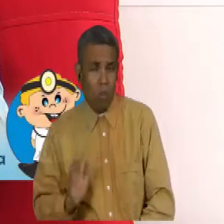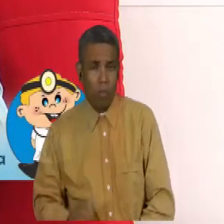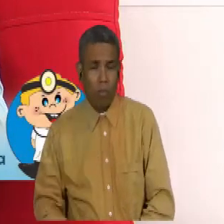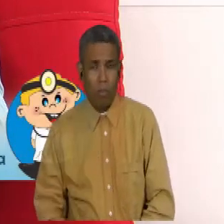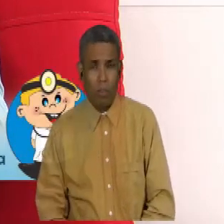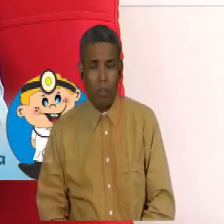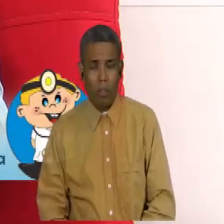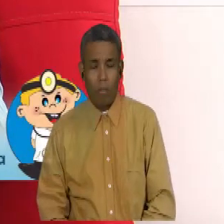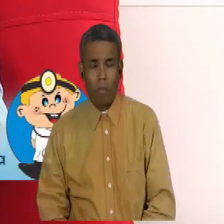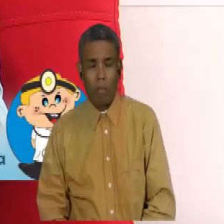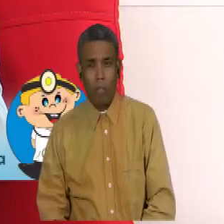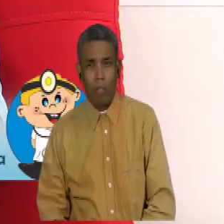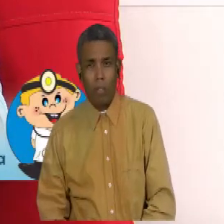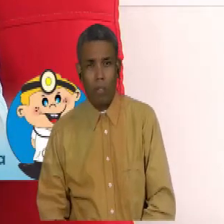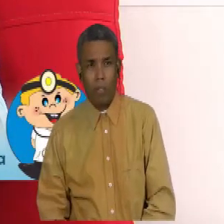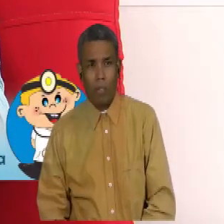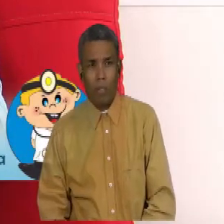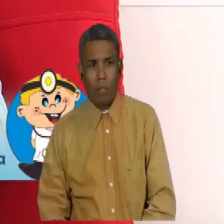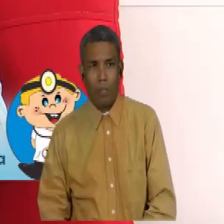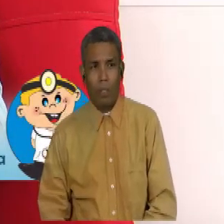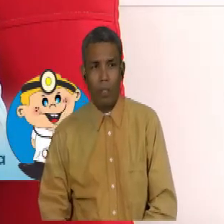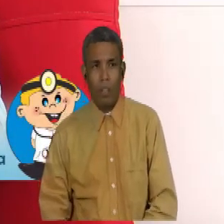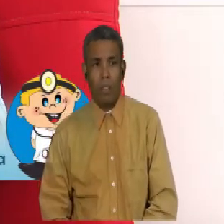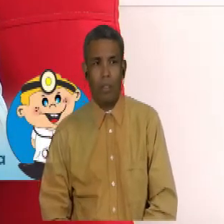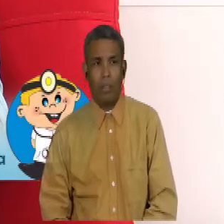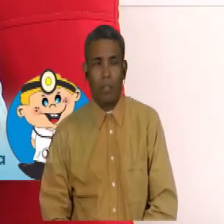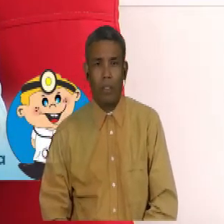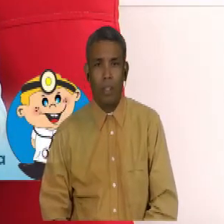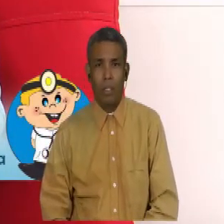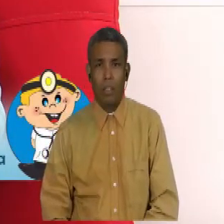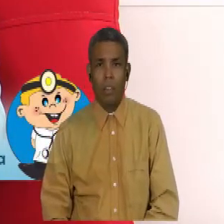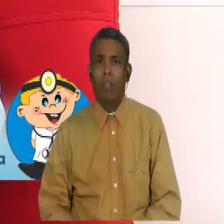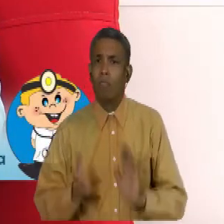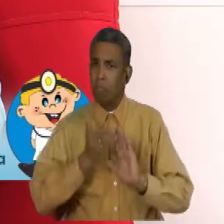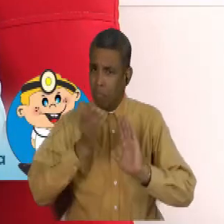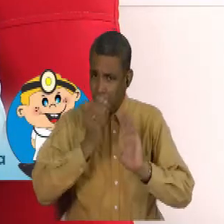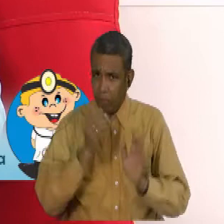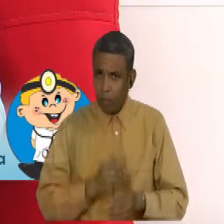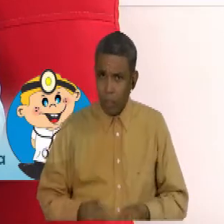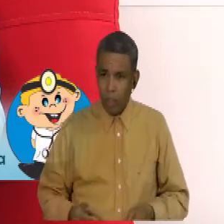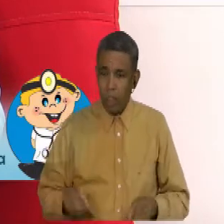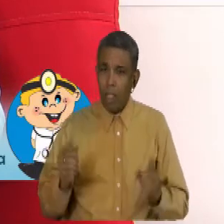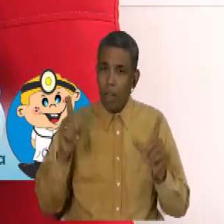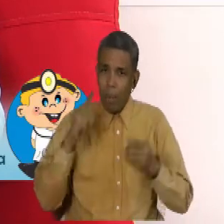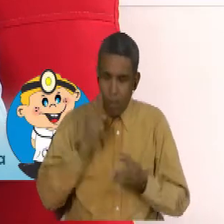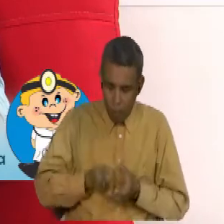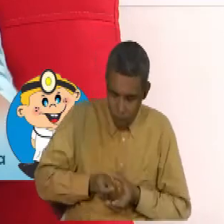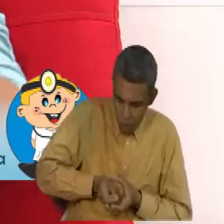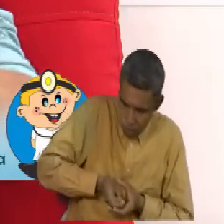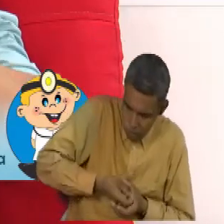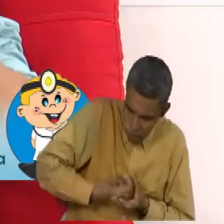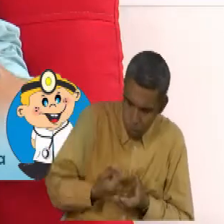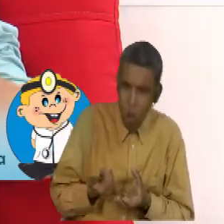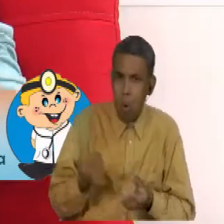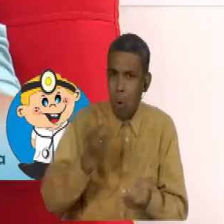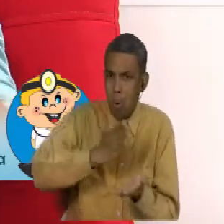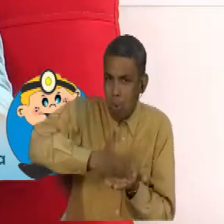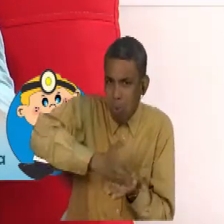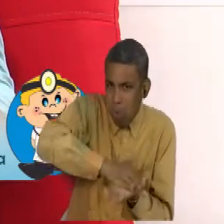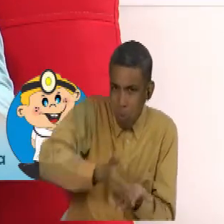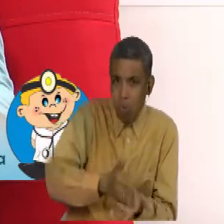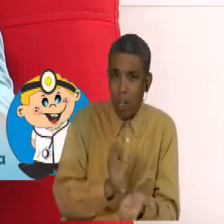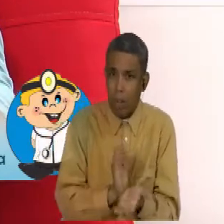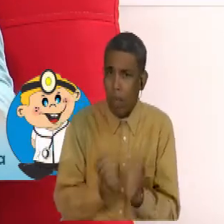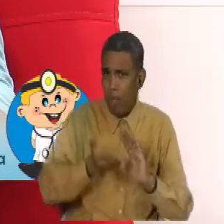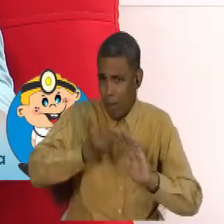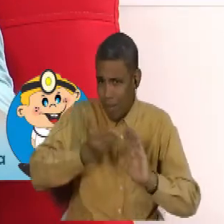carbohidratos que son más digeribles, más fácil de metabolizar y que no nos van a engordar